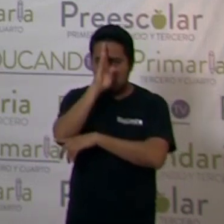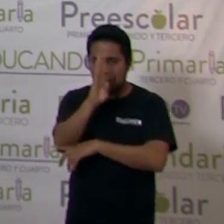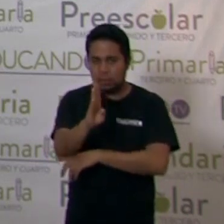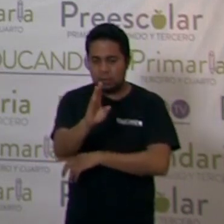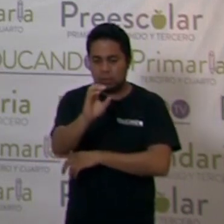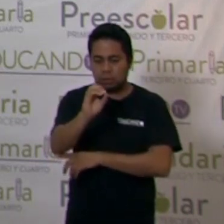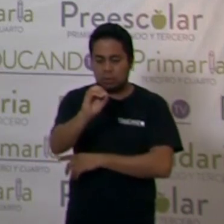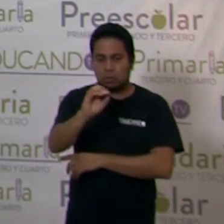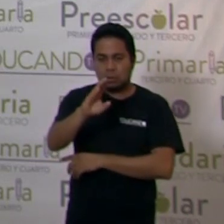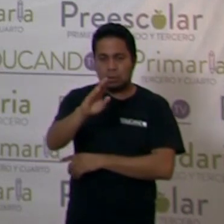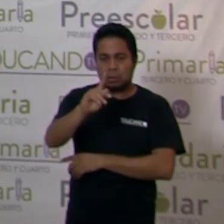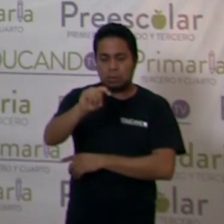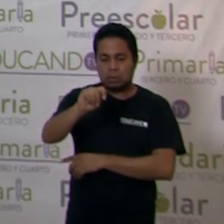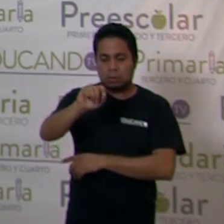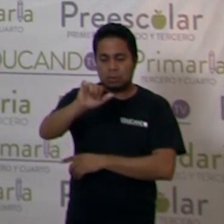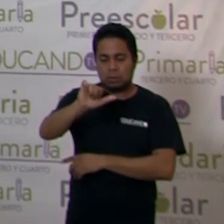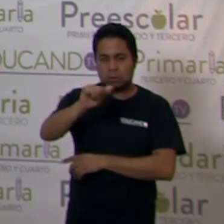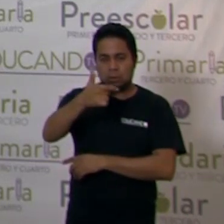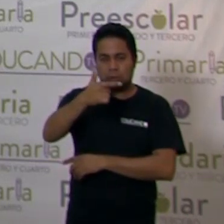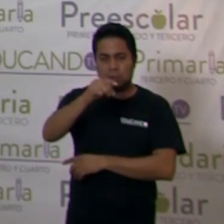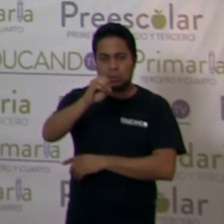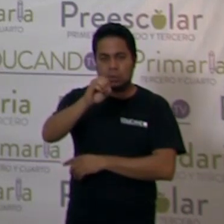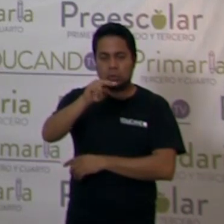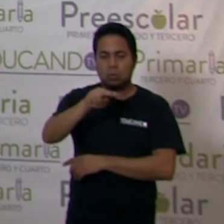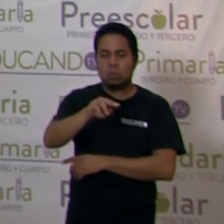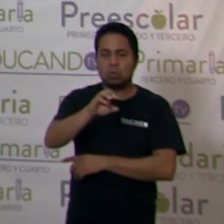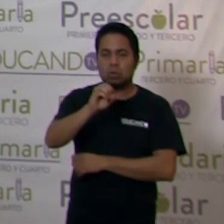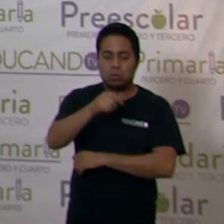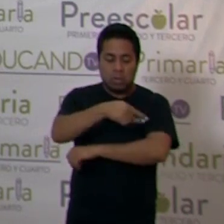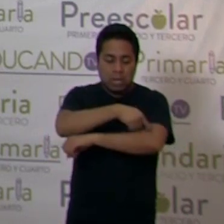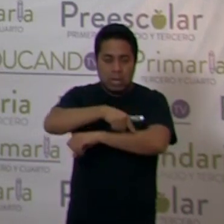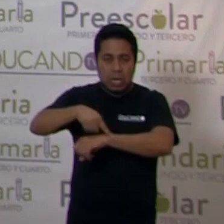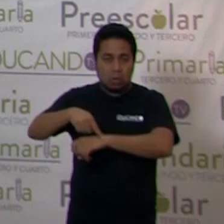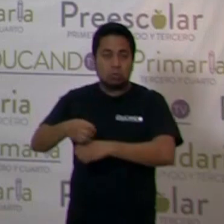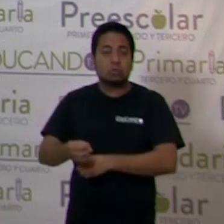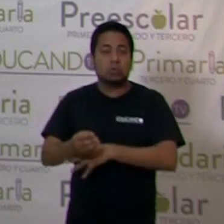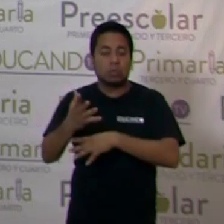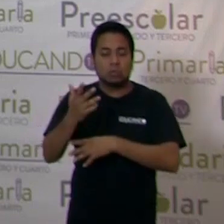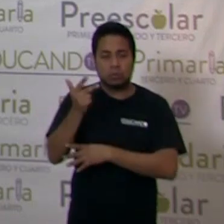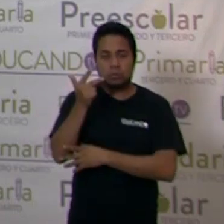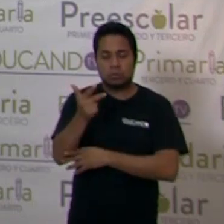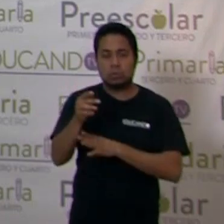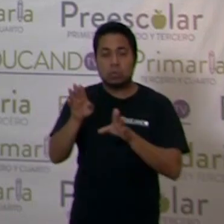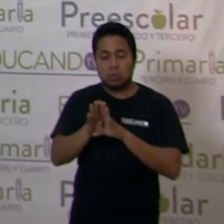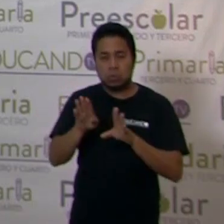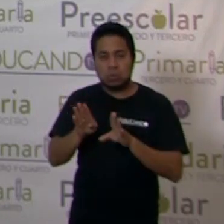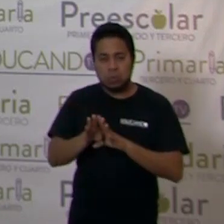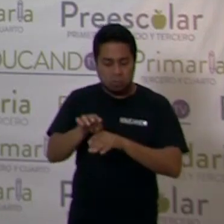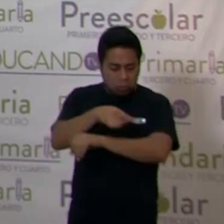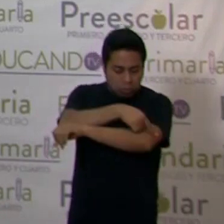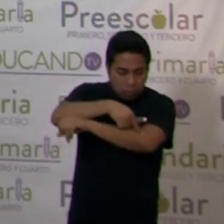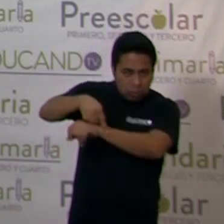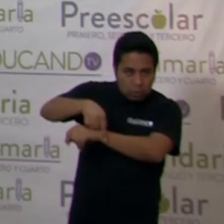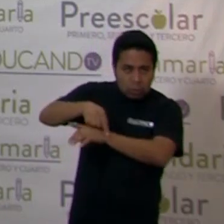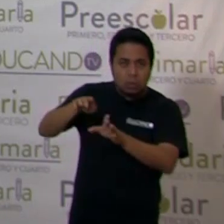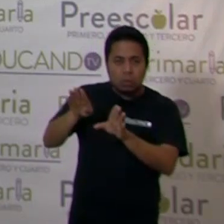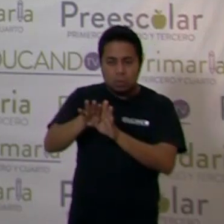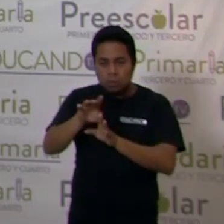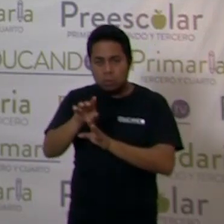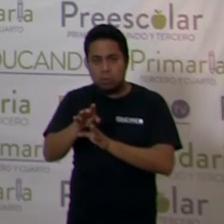octagono Cuántos lados ocho Cómo son sus lados